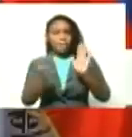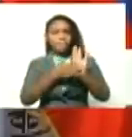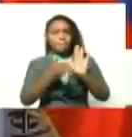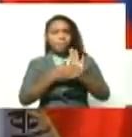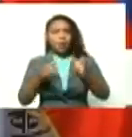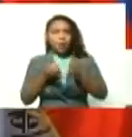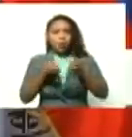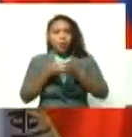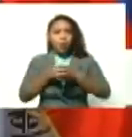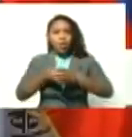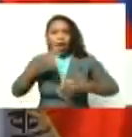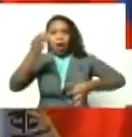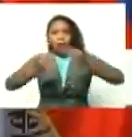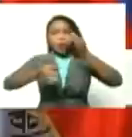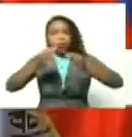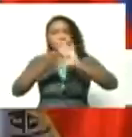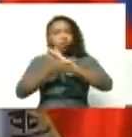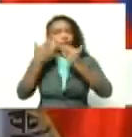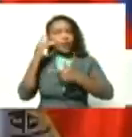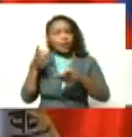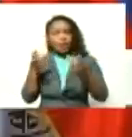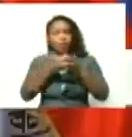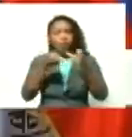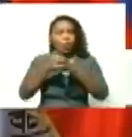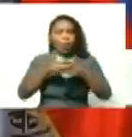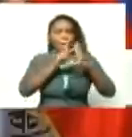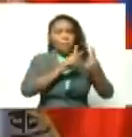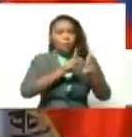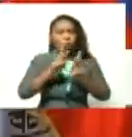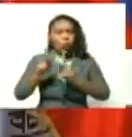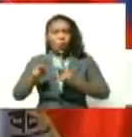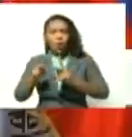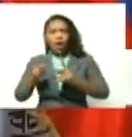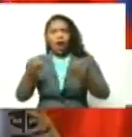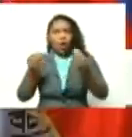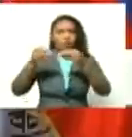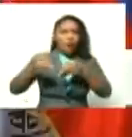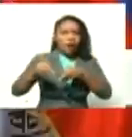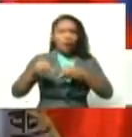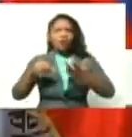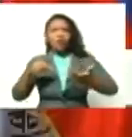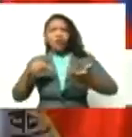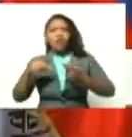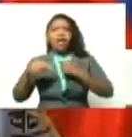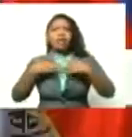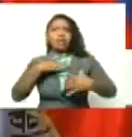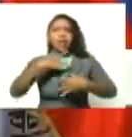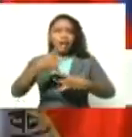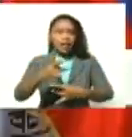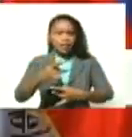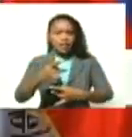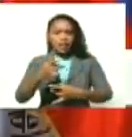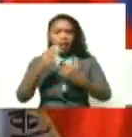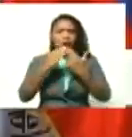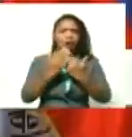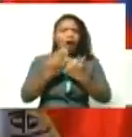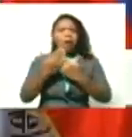bufetes, pegada de mafias tribunalicias, pegadas de intereses ajenos a la justicia para